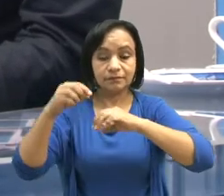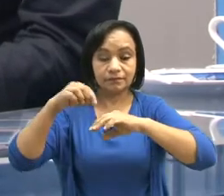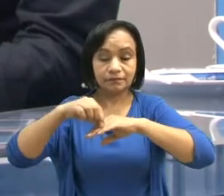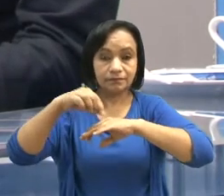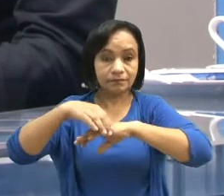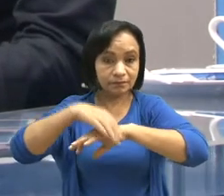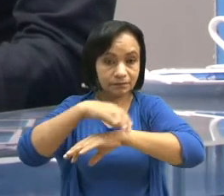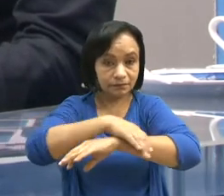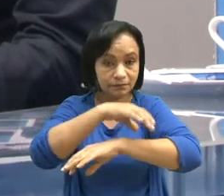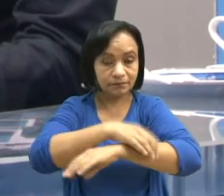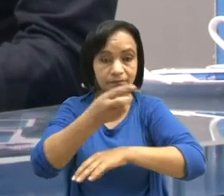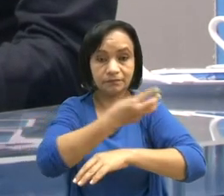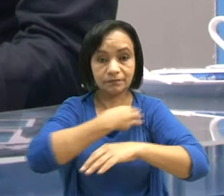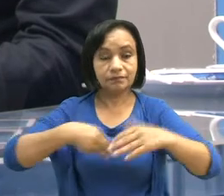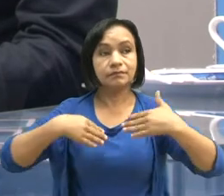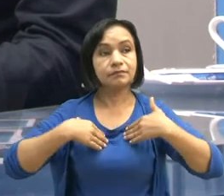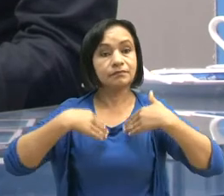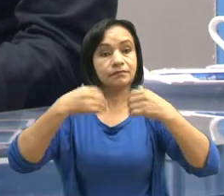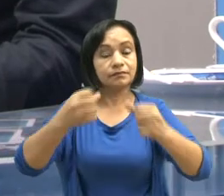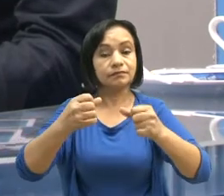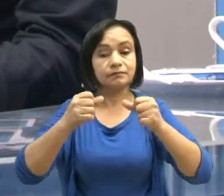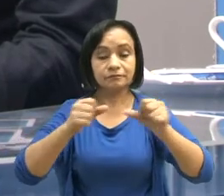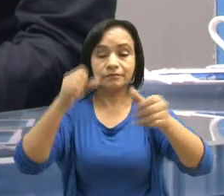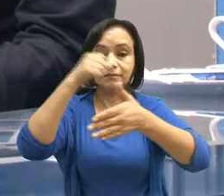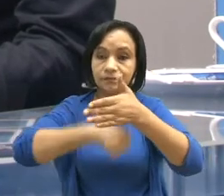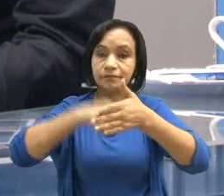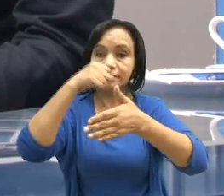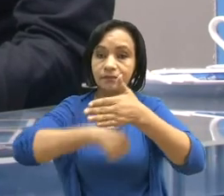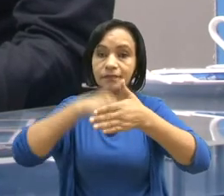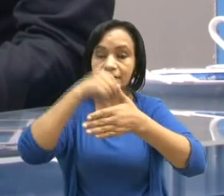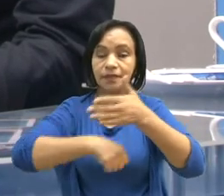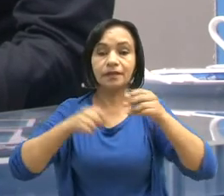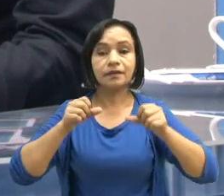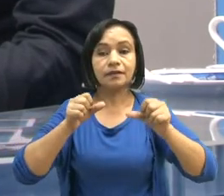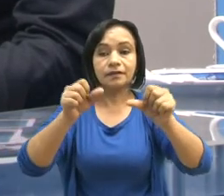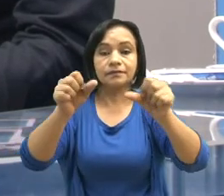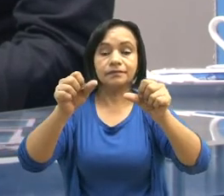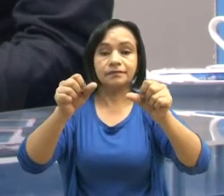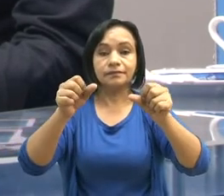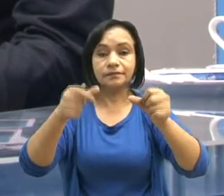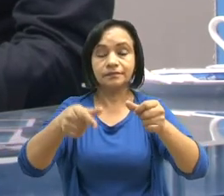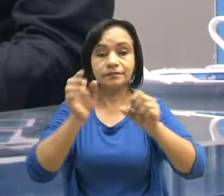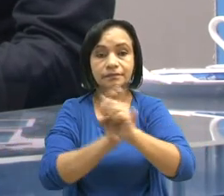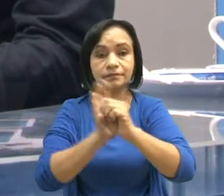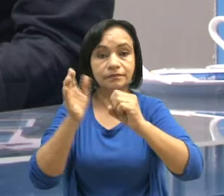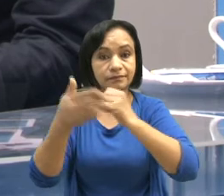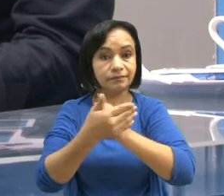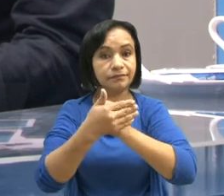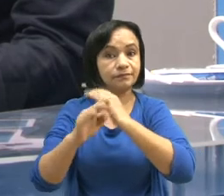Rosario y todo nuestro Ministerio de Salud, esa batalla que vamos luchando y que vamos avanzando en contra de esta pandemia del